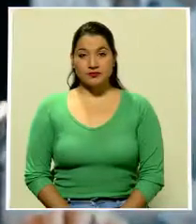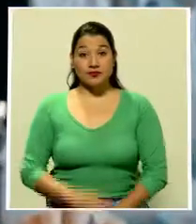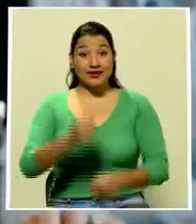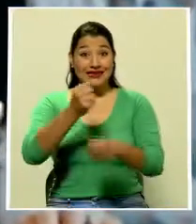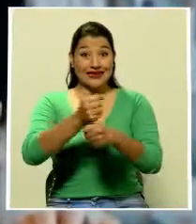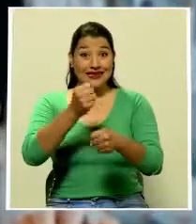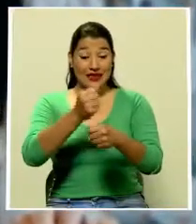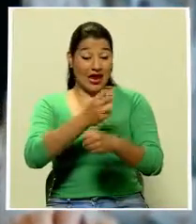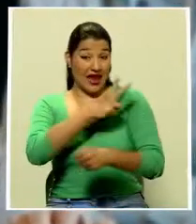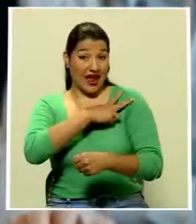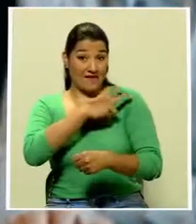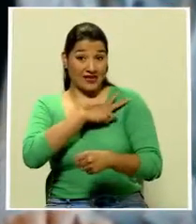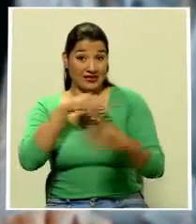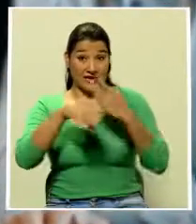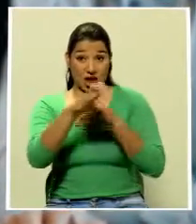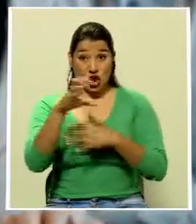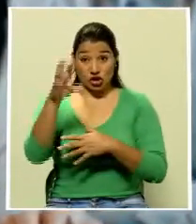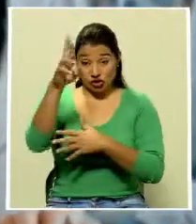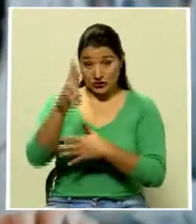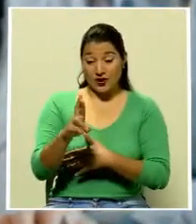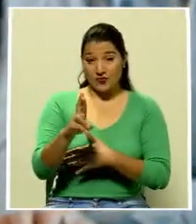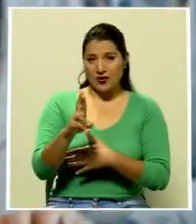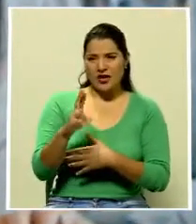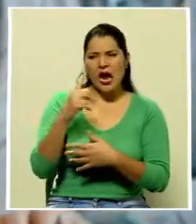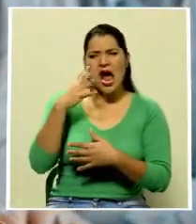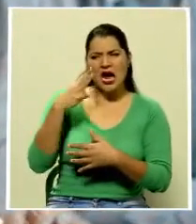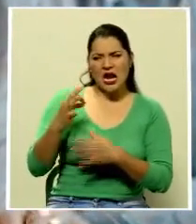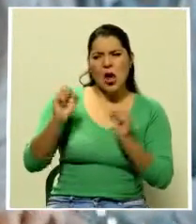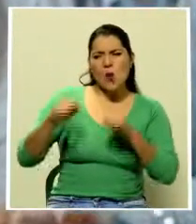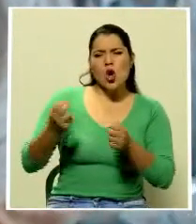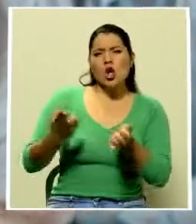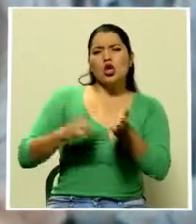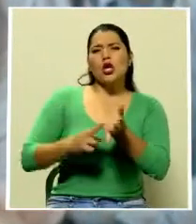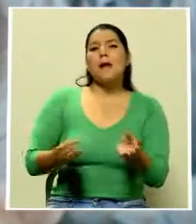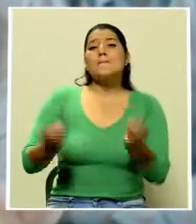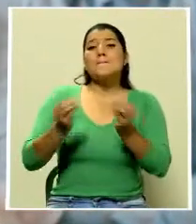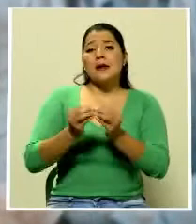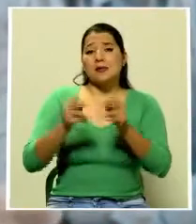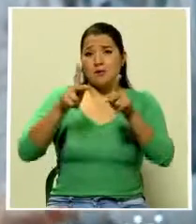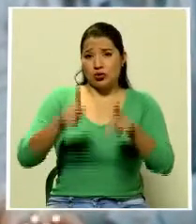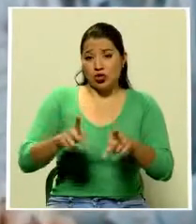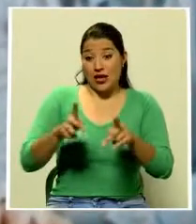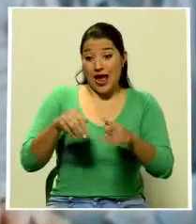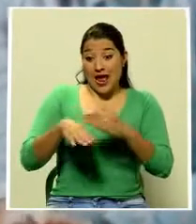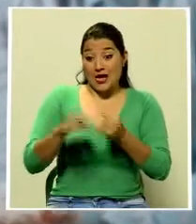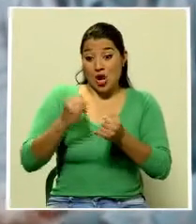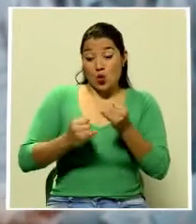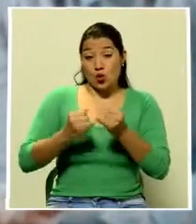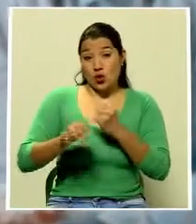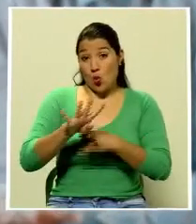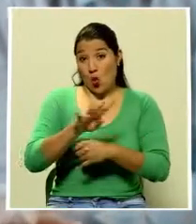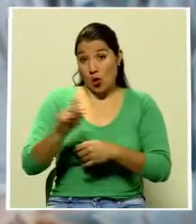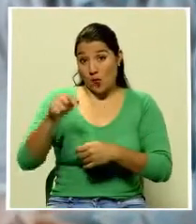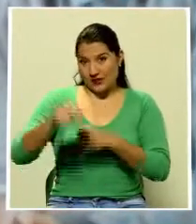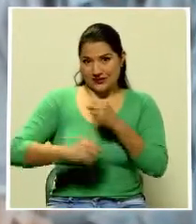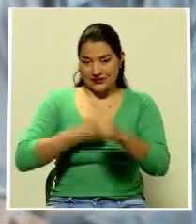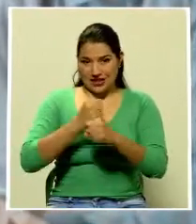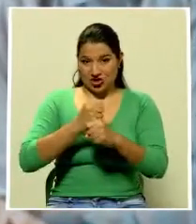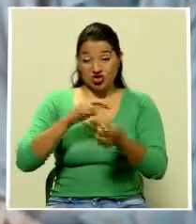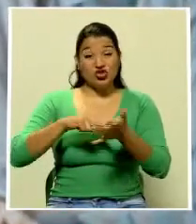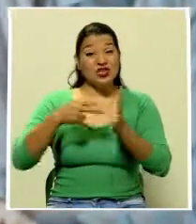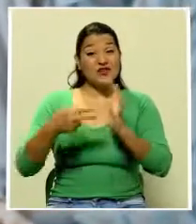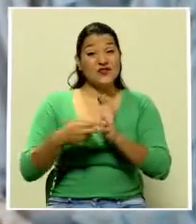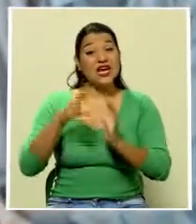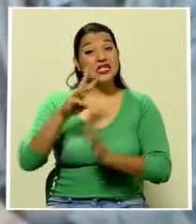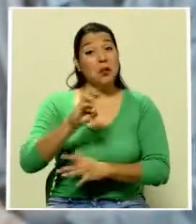Empleadores de Costa Rica prevén un clima de contratación levemente mejor para este último cuatrimestre del año, es decir, un 6%